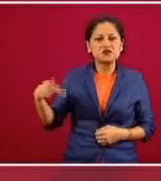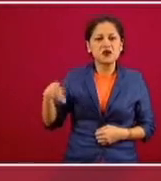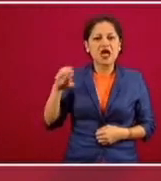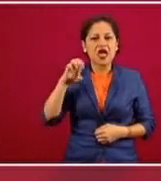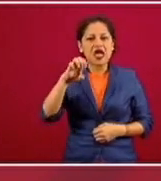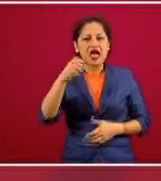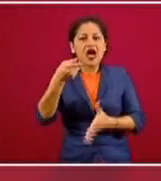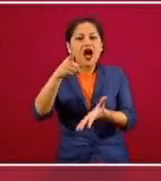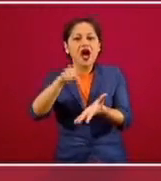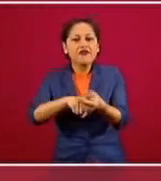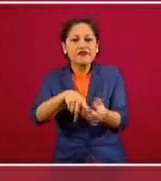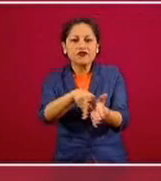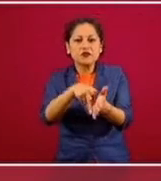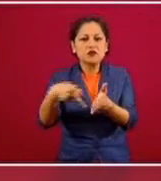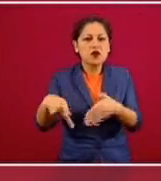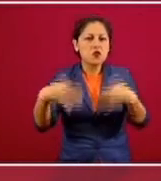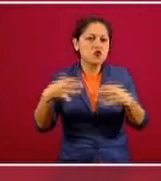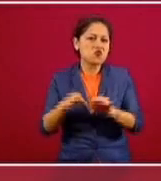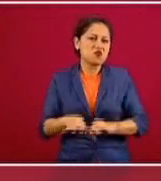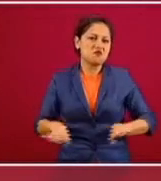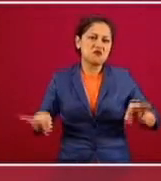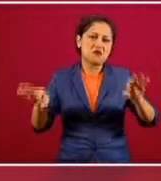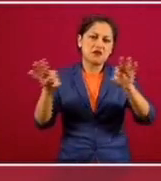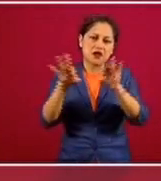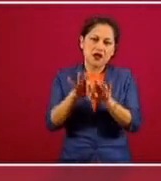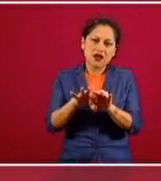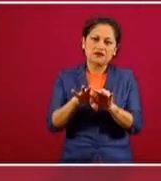famosos del mundo,